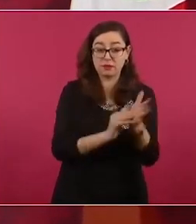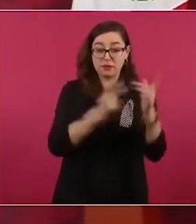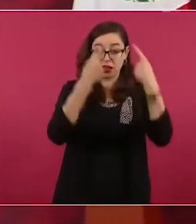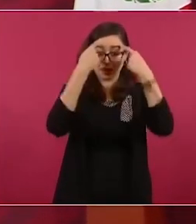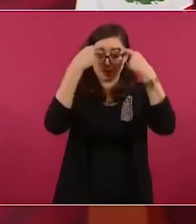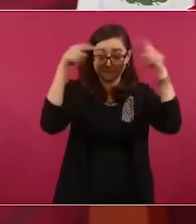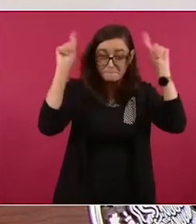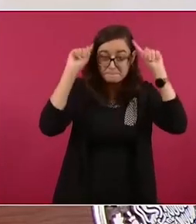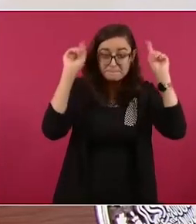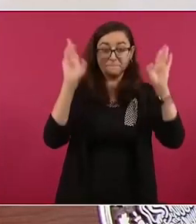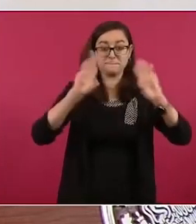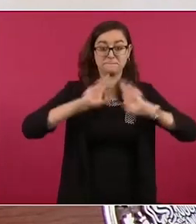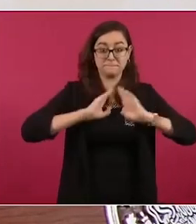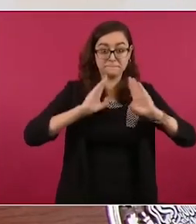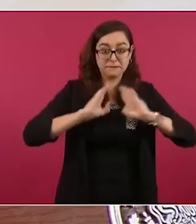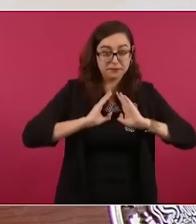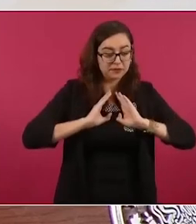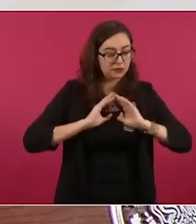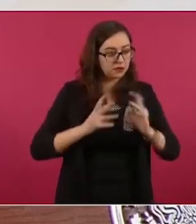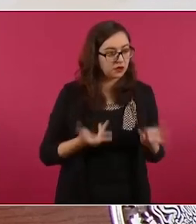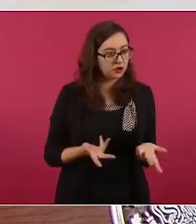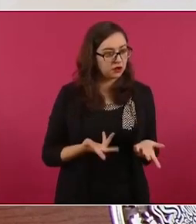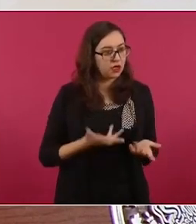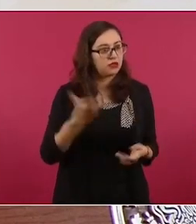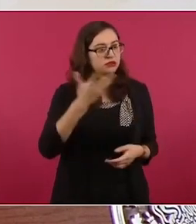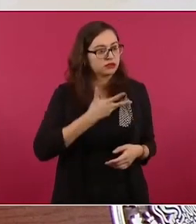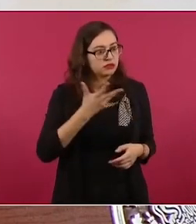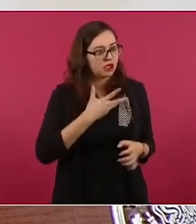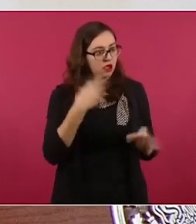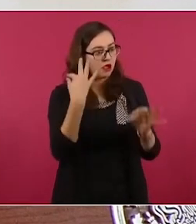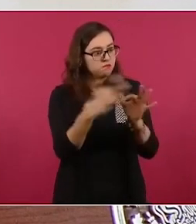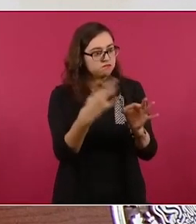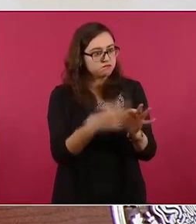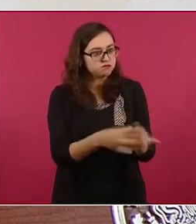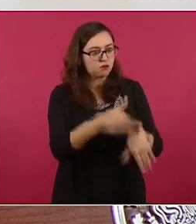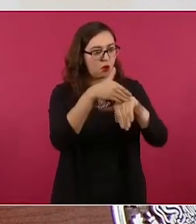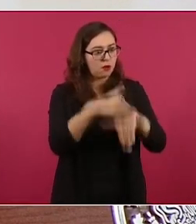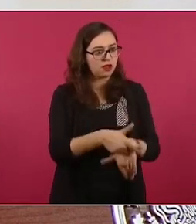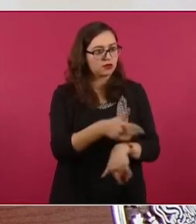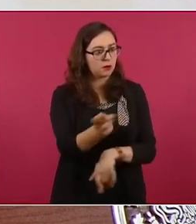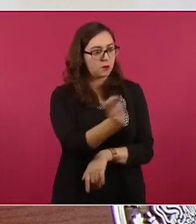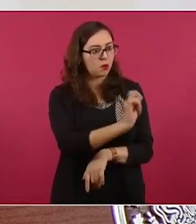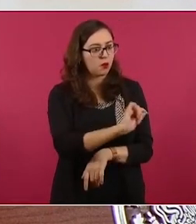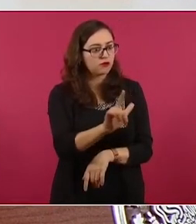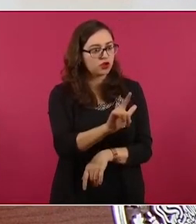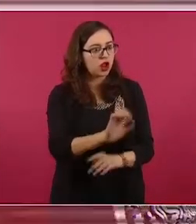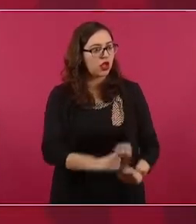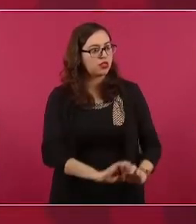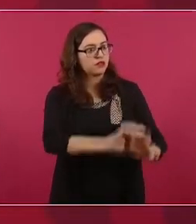con instalaciones, con disciplina, con profesionalismo,